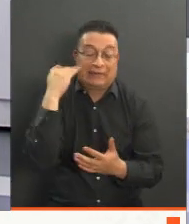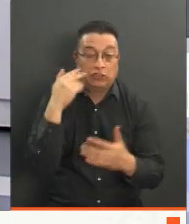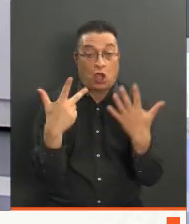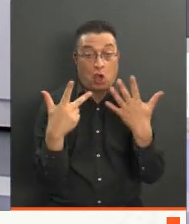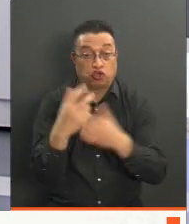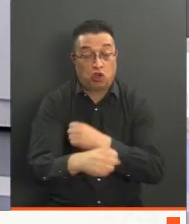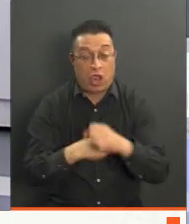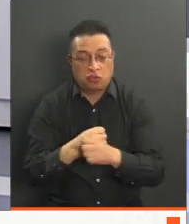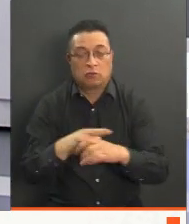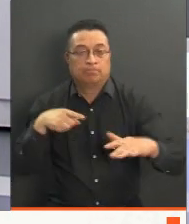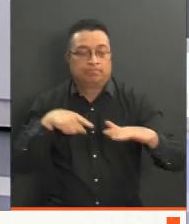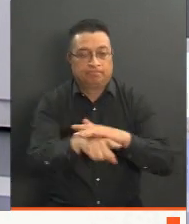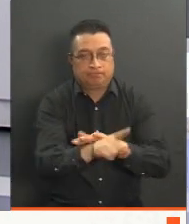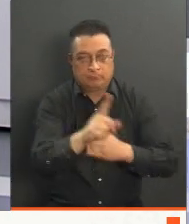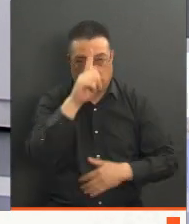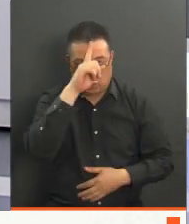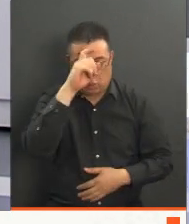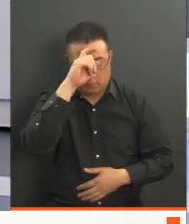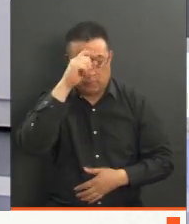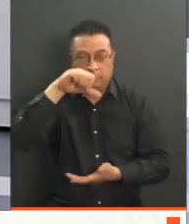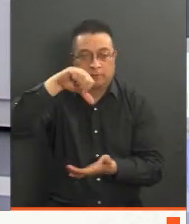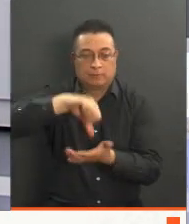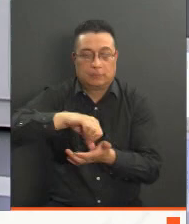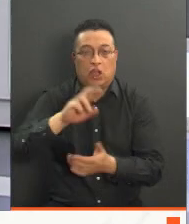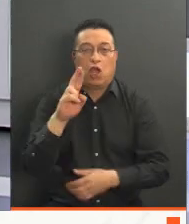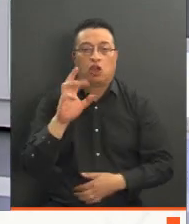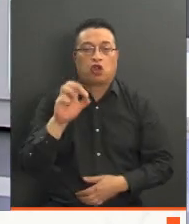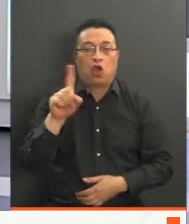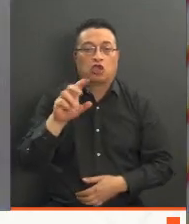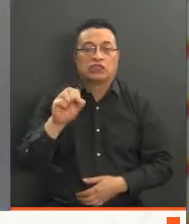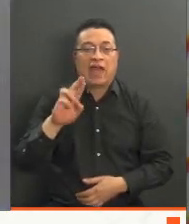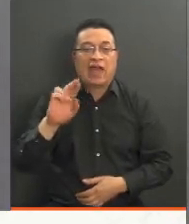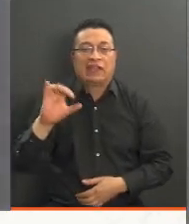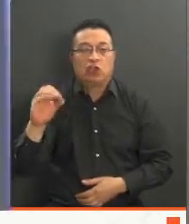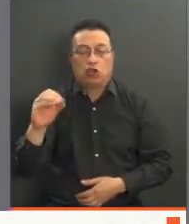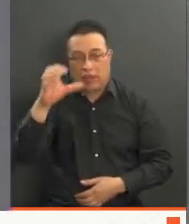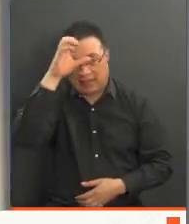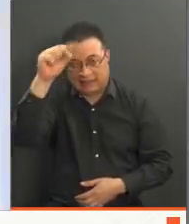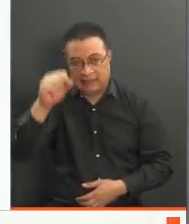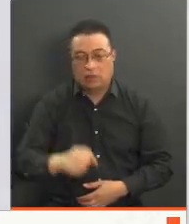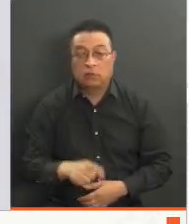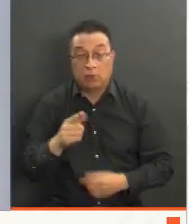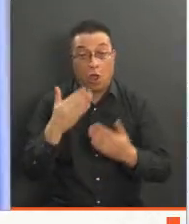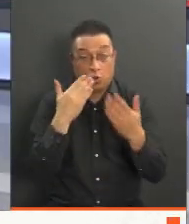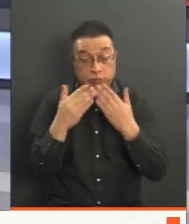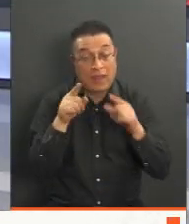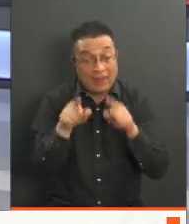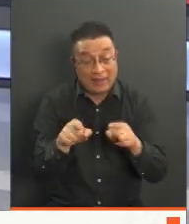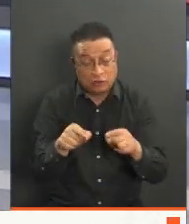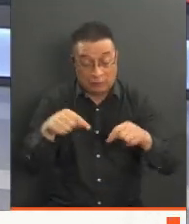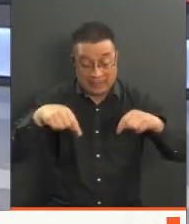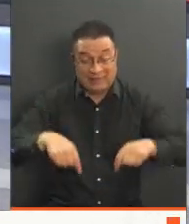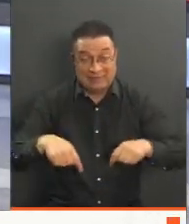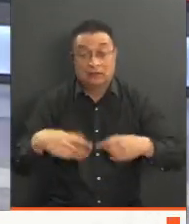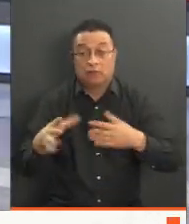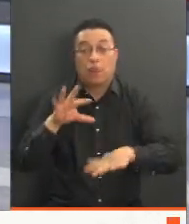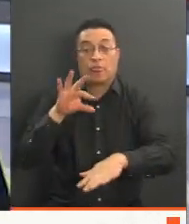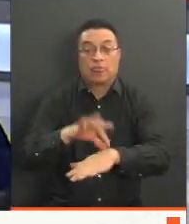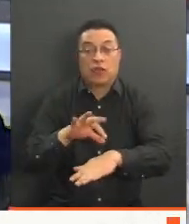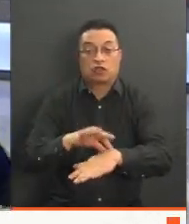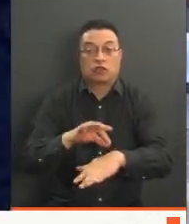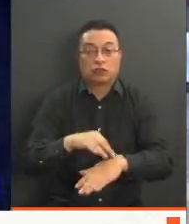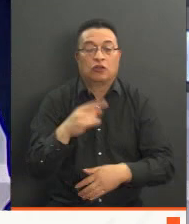está internado en la ciudad de Rosario. Bueno, para conversar de esto, con nosotros aquí en el estudio está el doctor